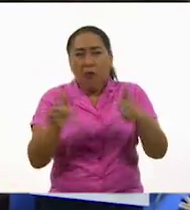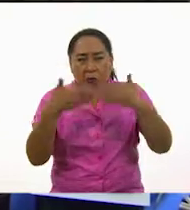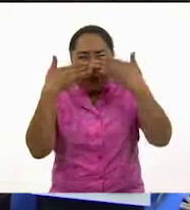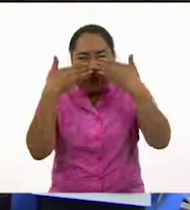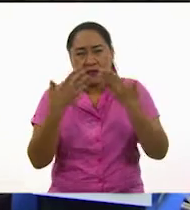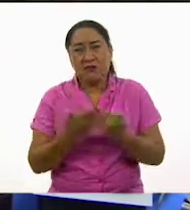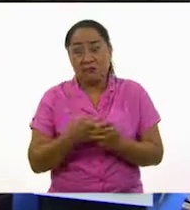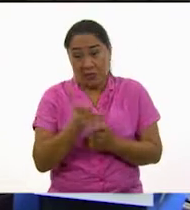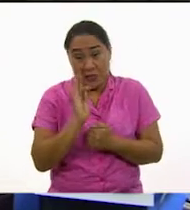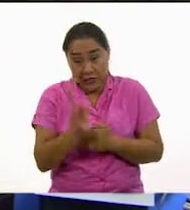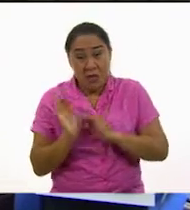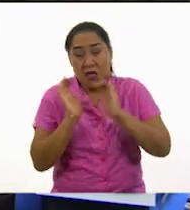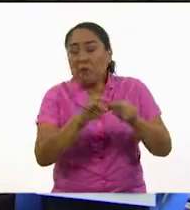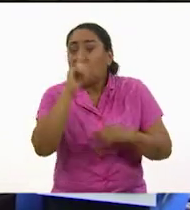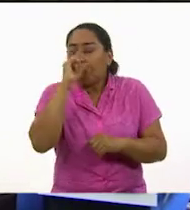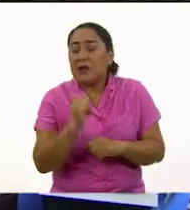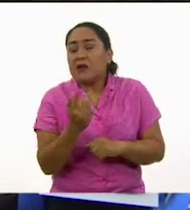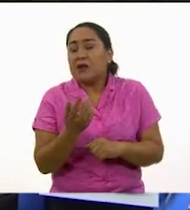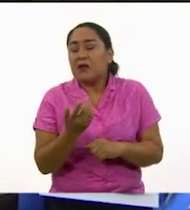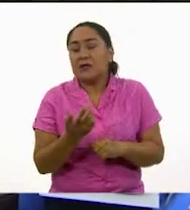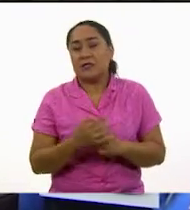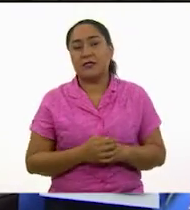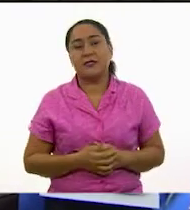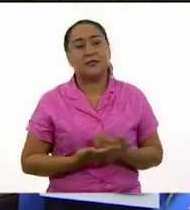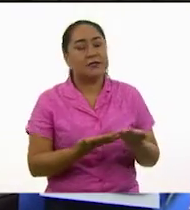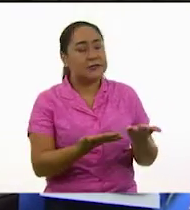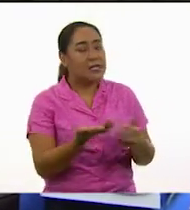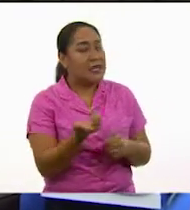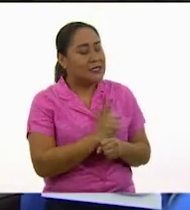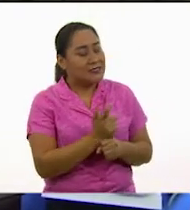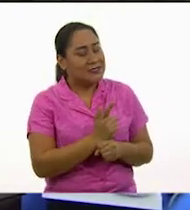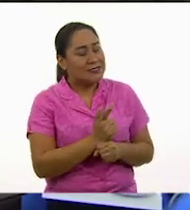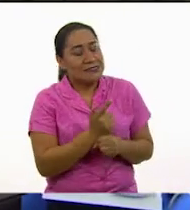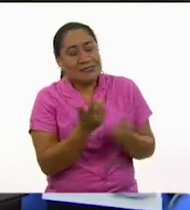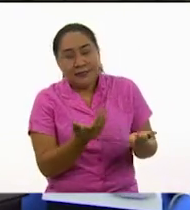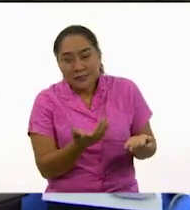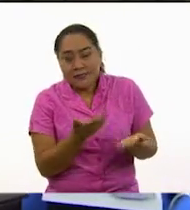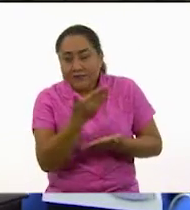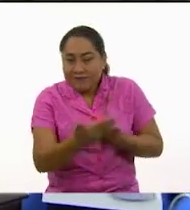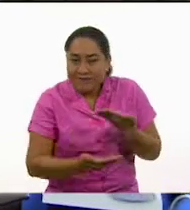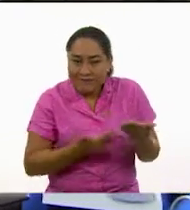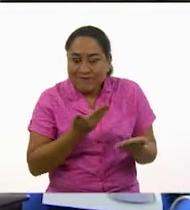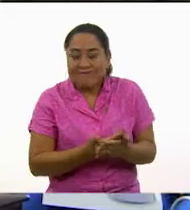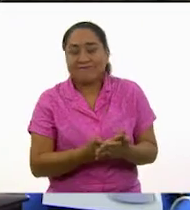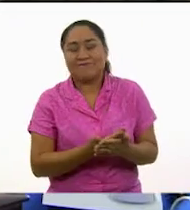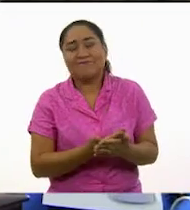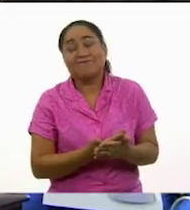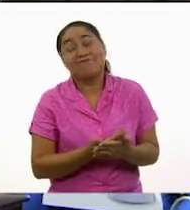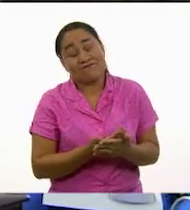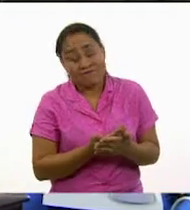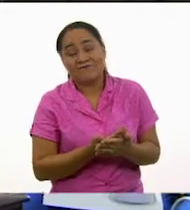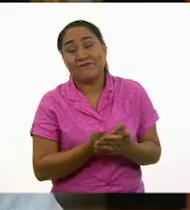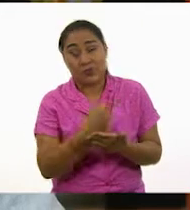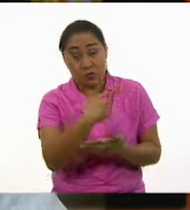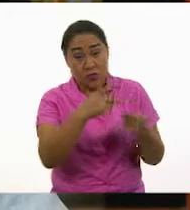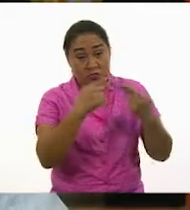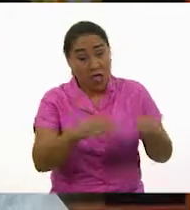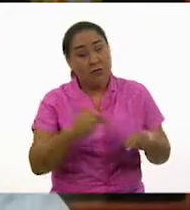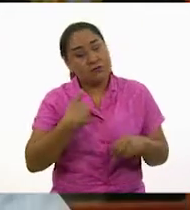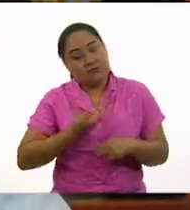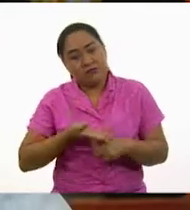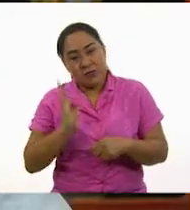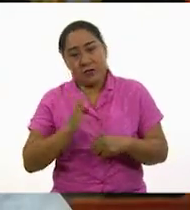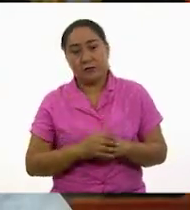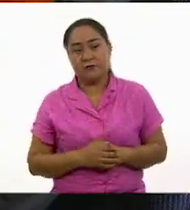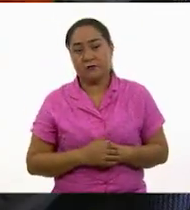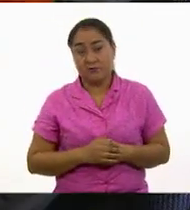habrían aceptado. Licenciado, no me queda otro remedio. Tengo que expulsarla. A pesar de